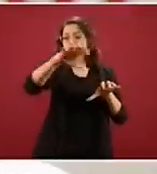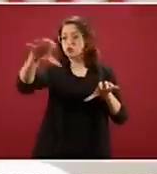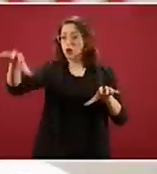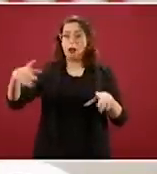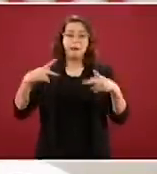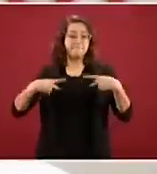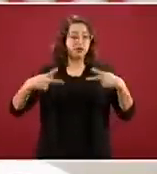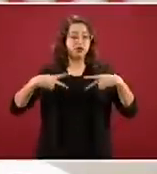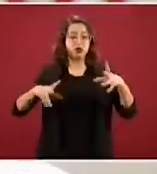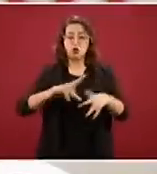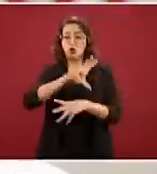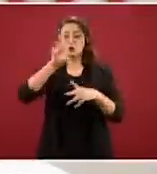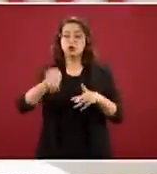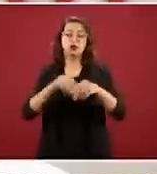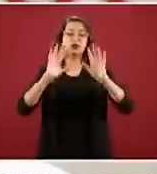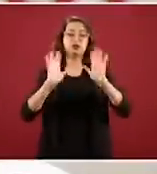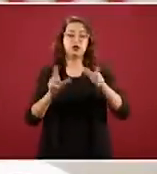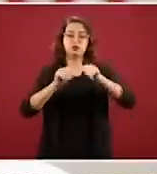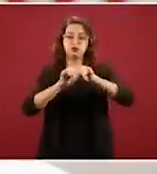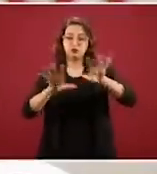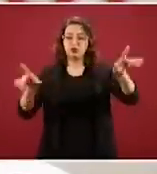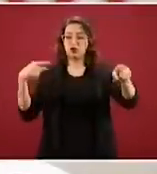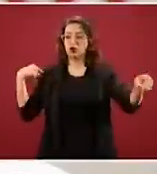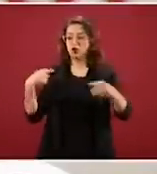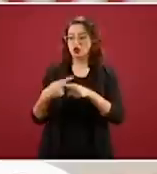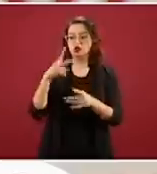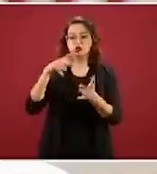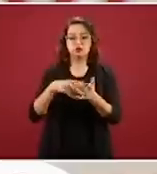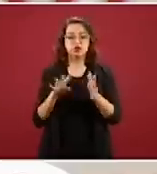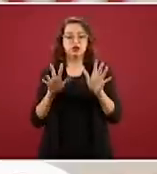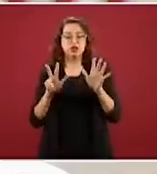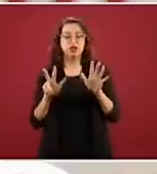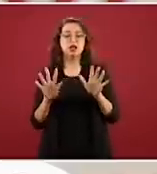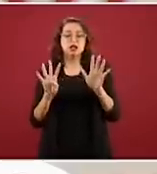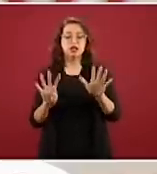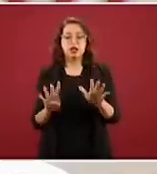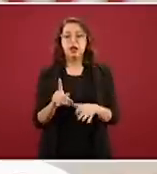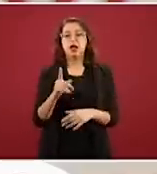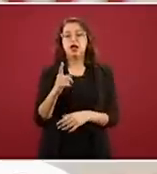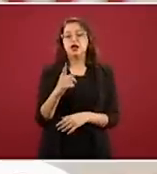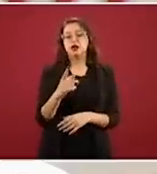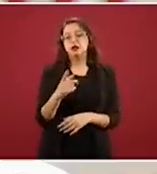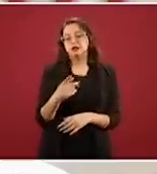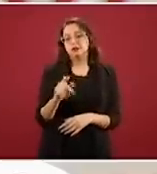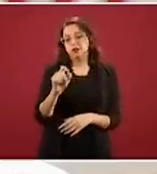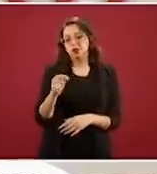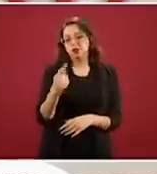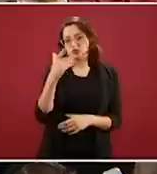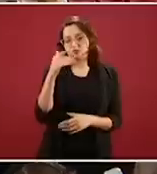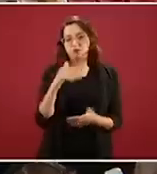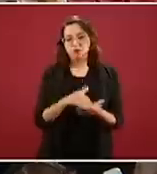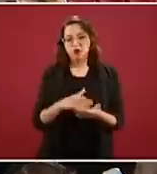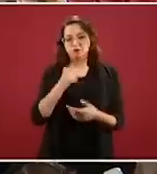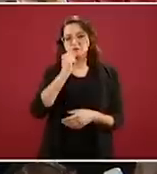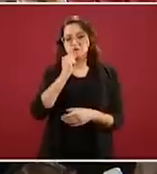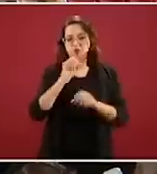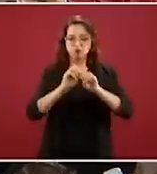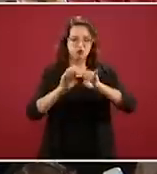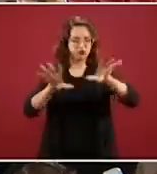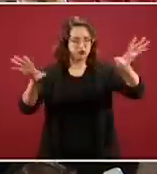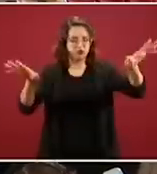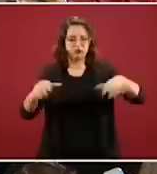personal que fue reclutado en el 2019, los 21,170 elementos. Es cuanto, señor presidente.